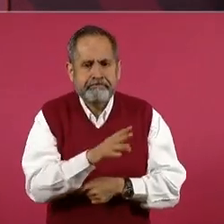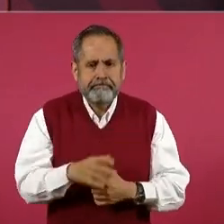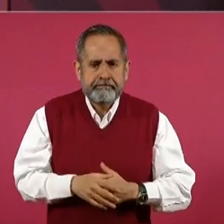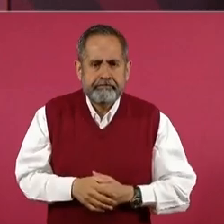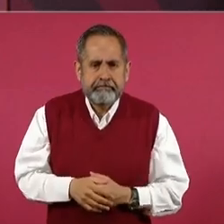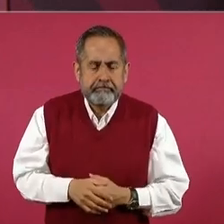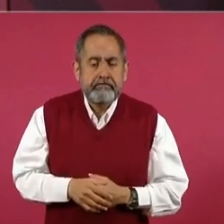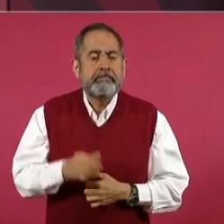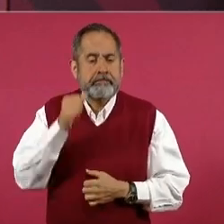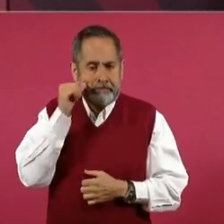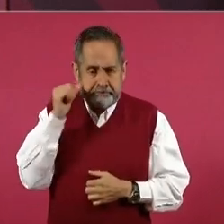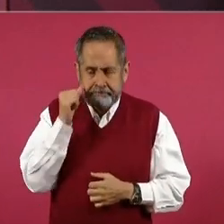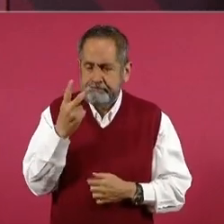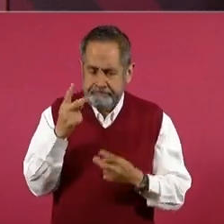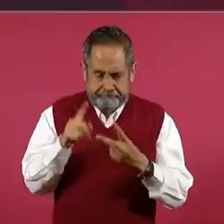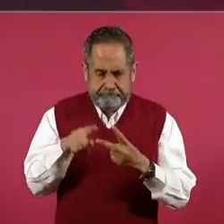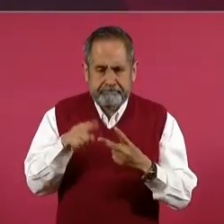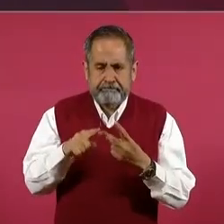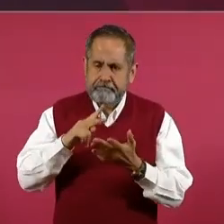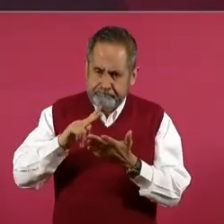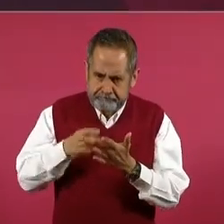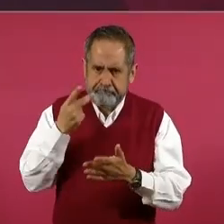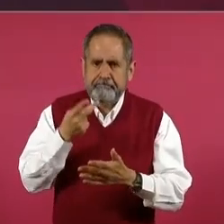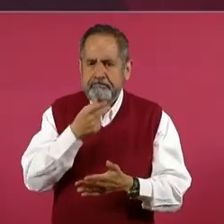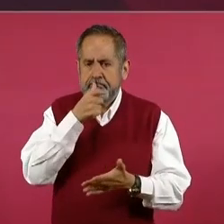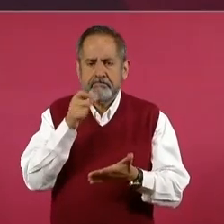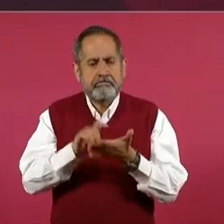y ayer envió otra,